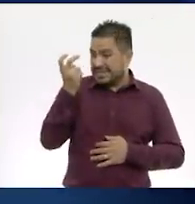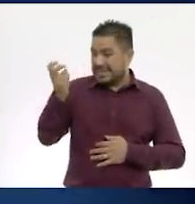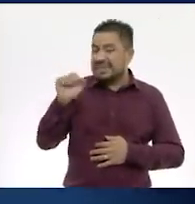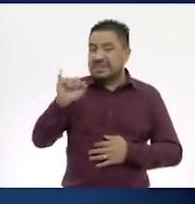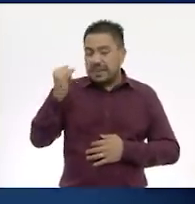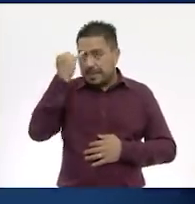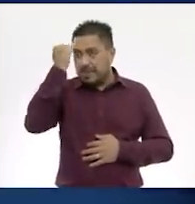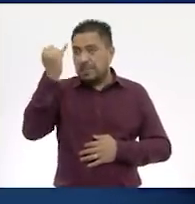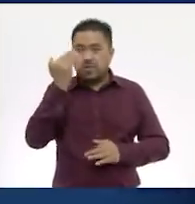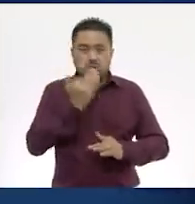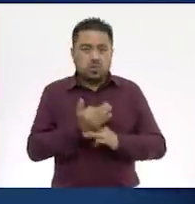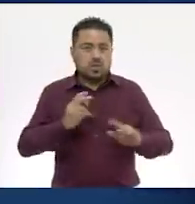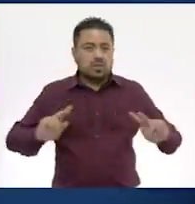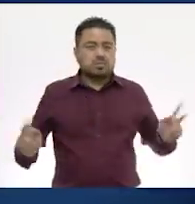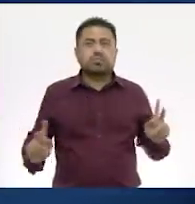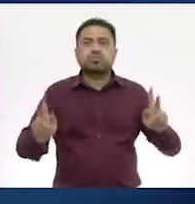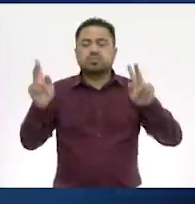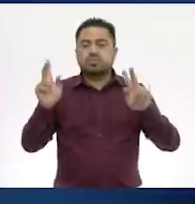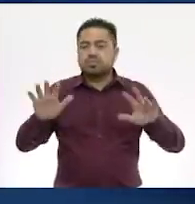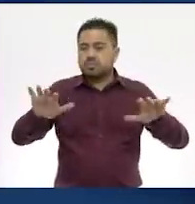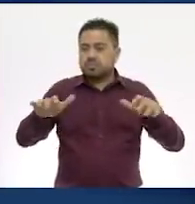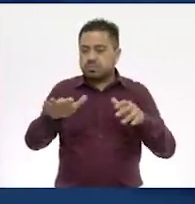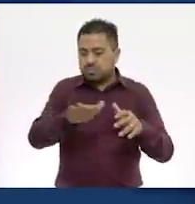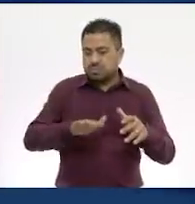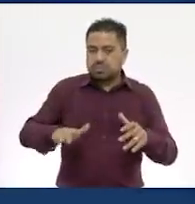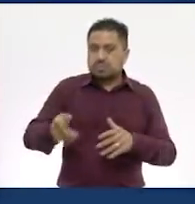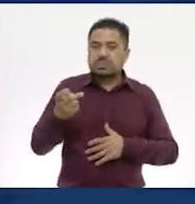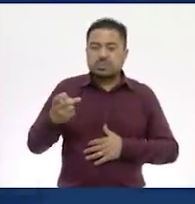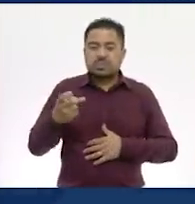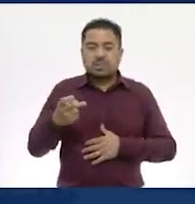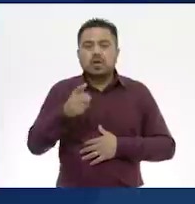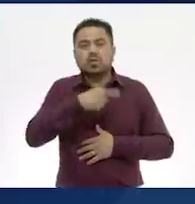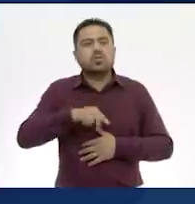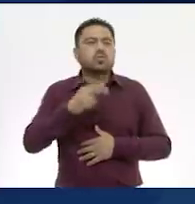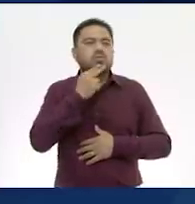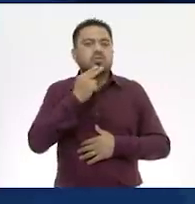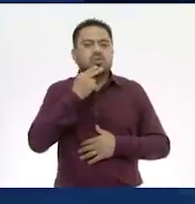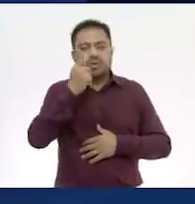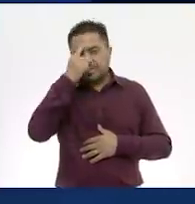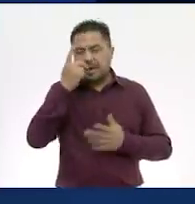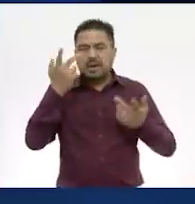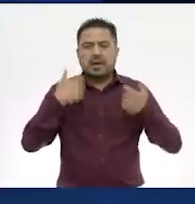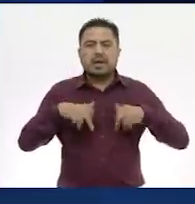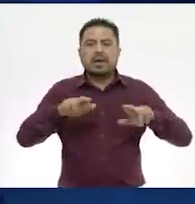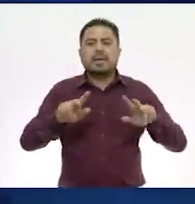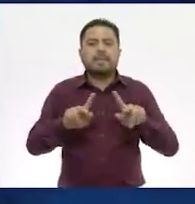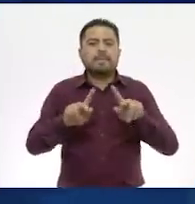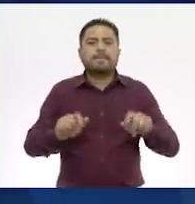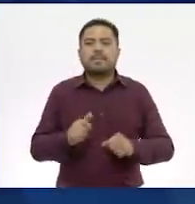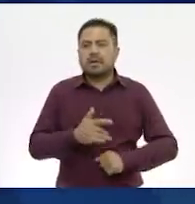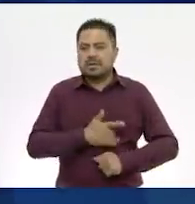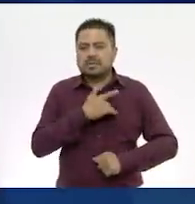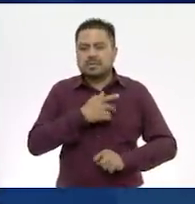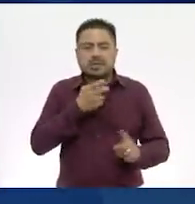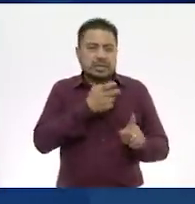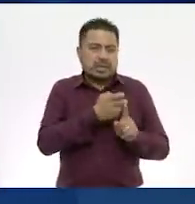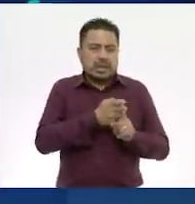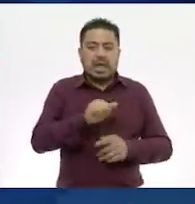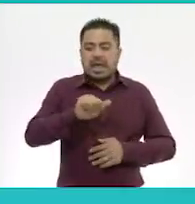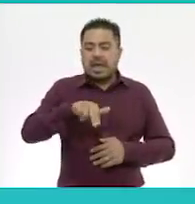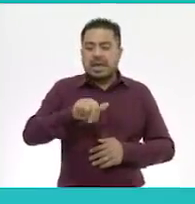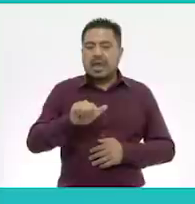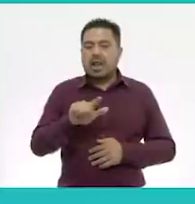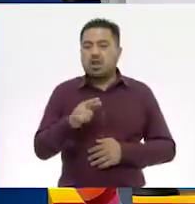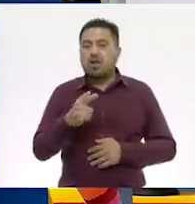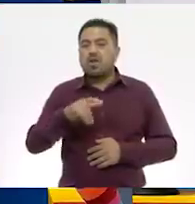esa idea que tenemos de las palomas es la que usamos para representar la paz. Esto es una analogía.